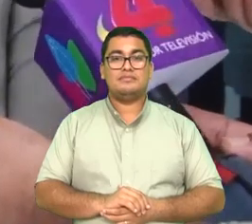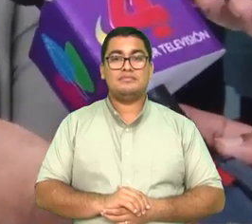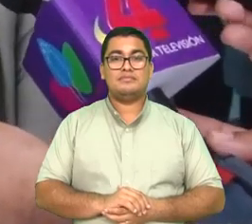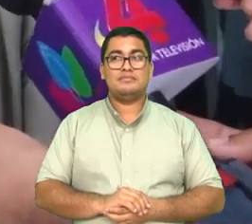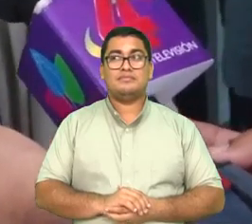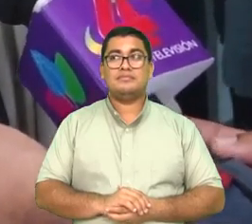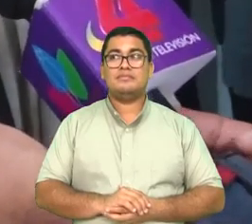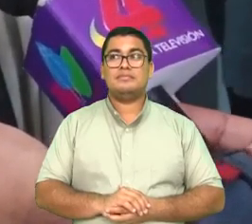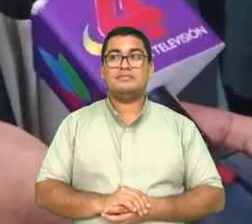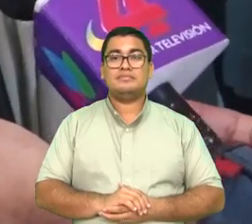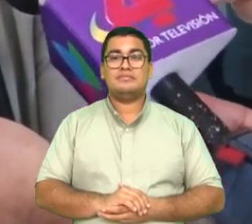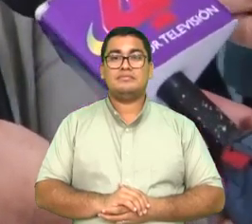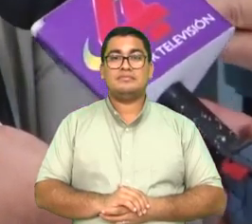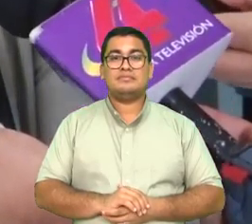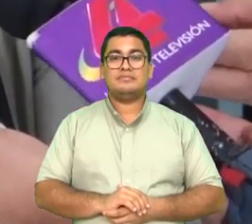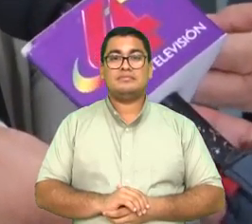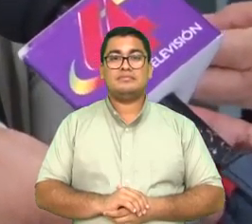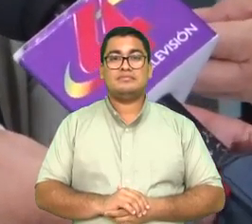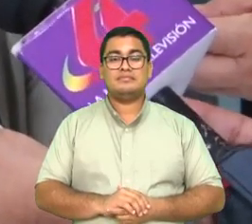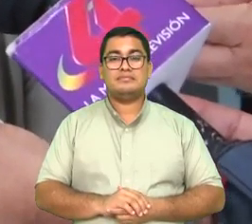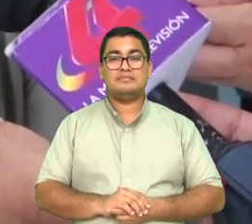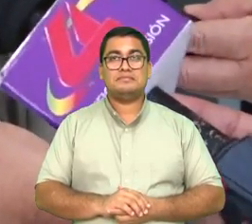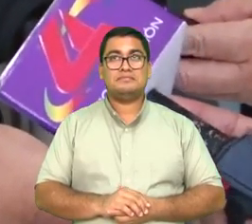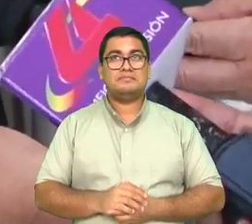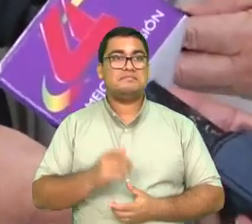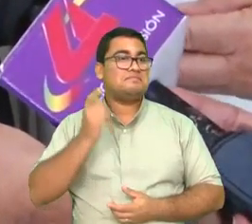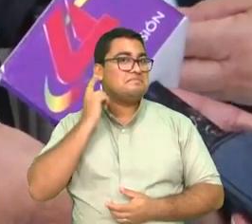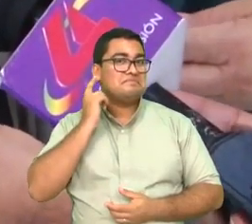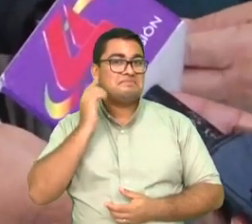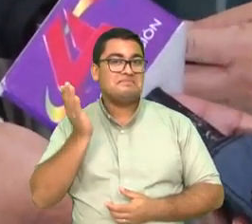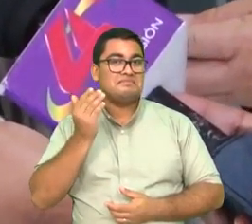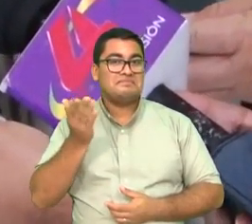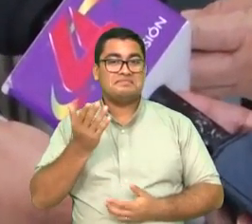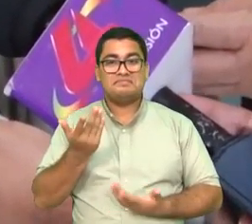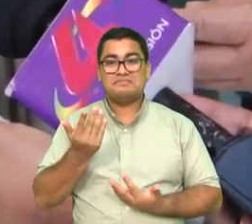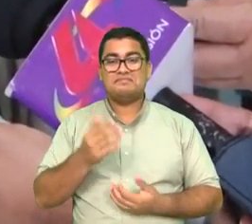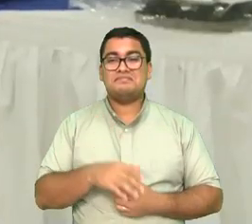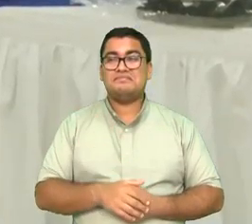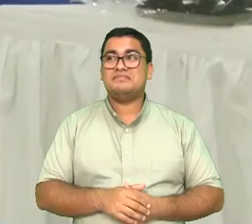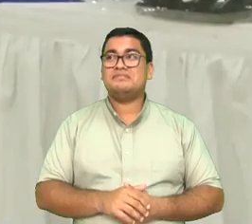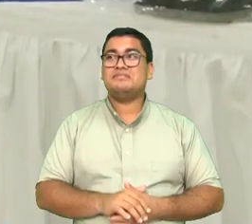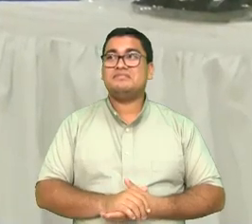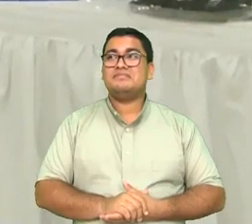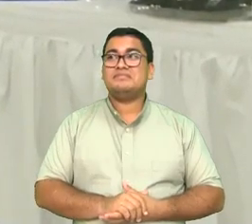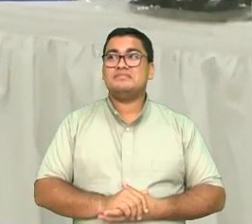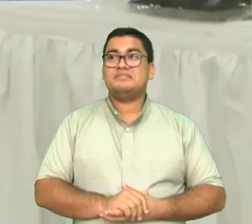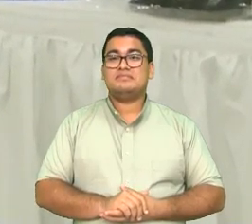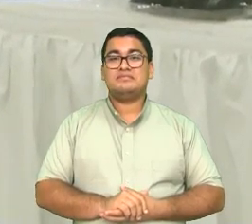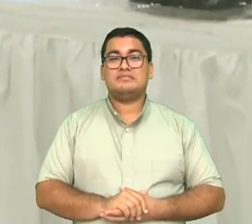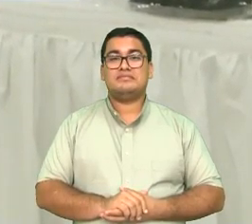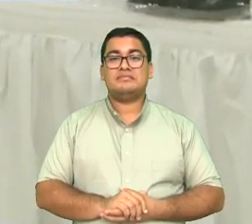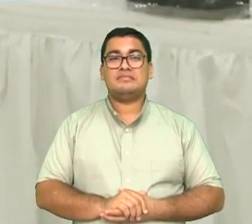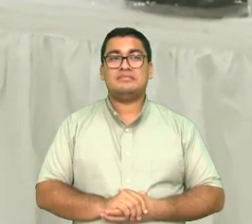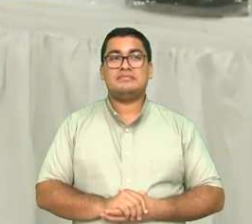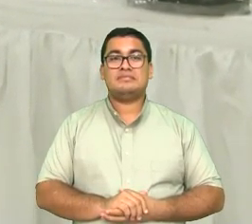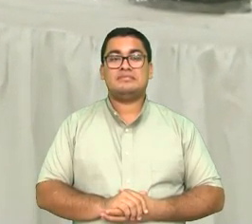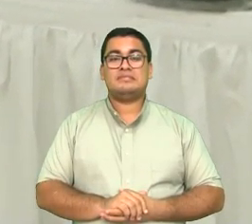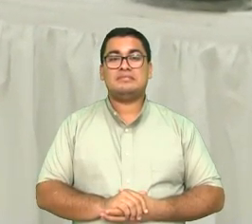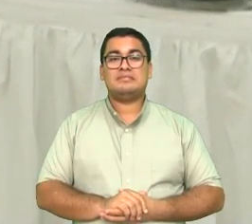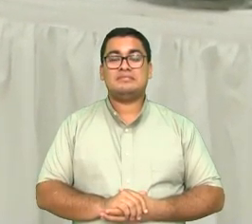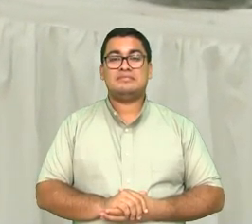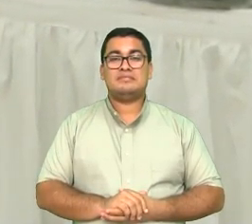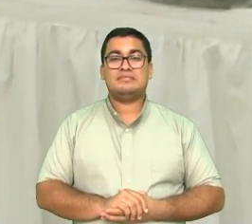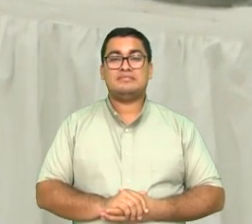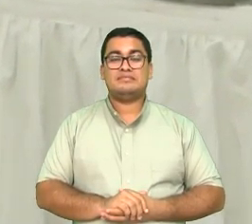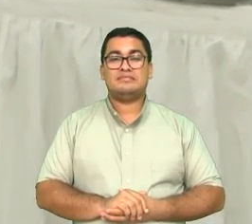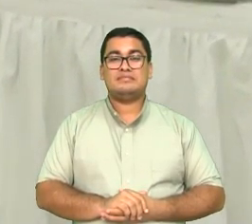prioridades importantes que tienen que ver con la formación docente, que para nosotros es una de las prioridades más importantes, que apunta a los tres ejes que nosotros estamos